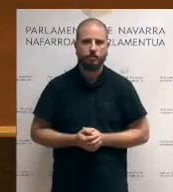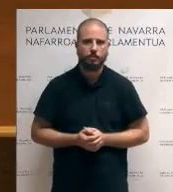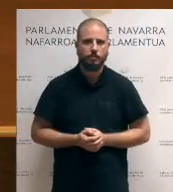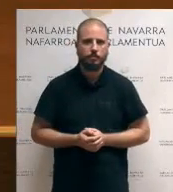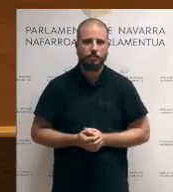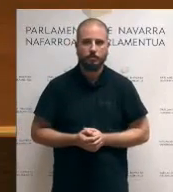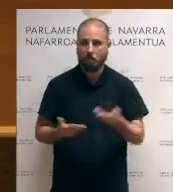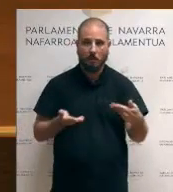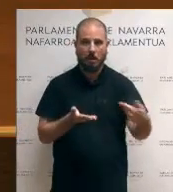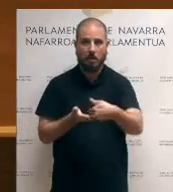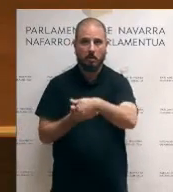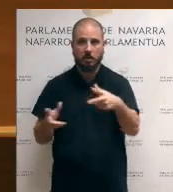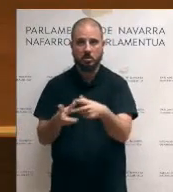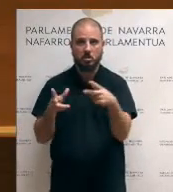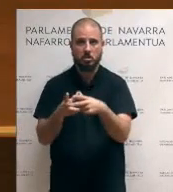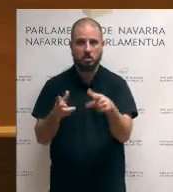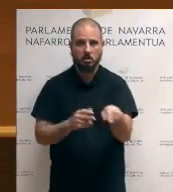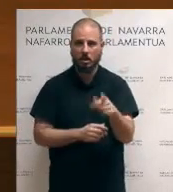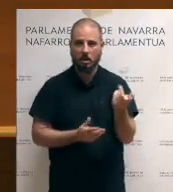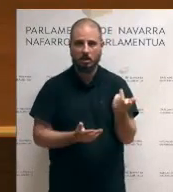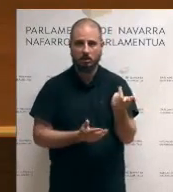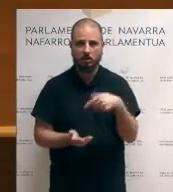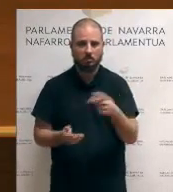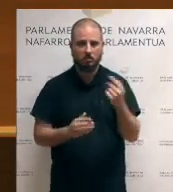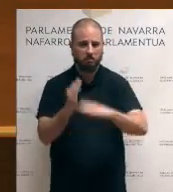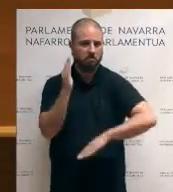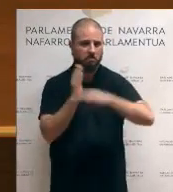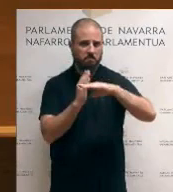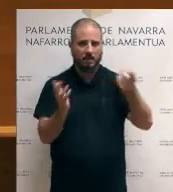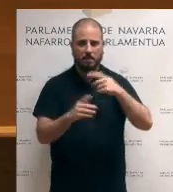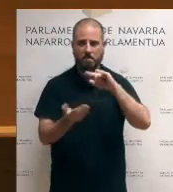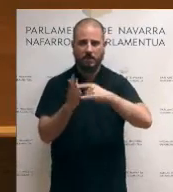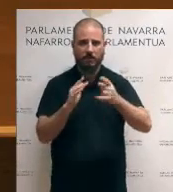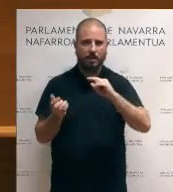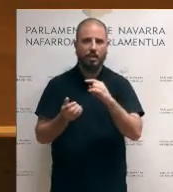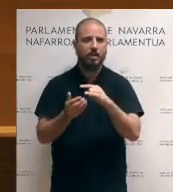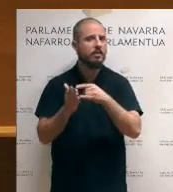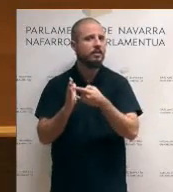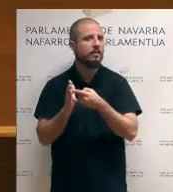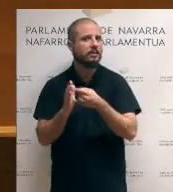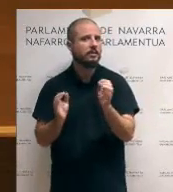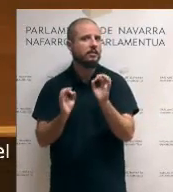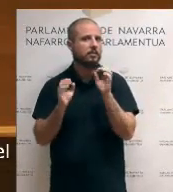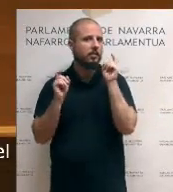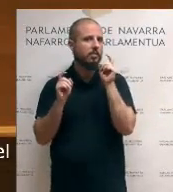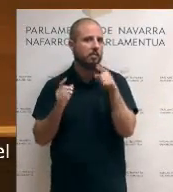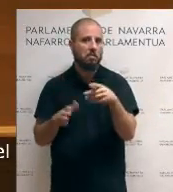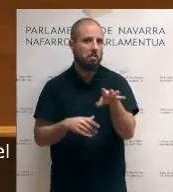demanda social como factor de primer nivel en la planificación del sistema educativo o llegar a un acuerdo de